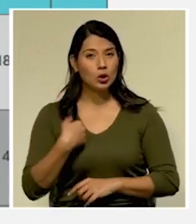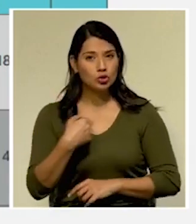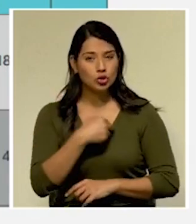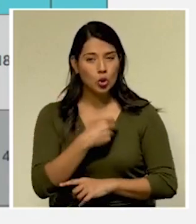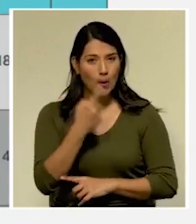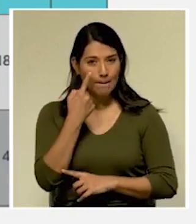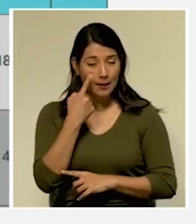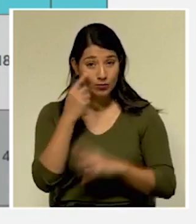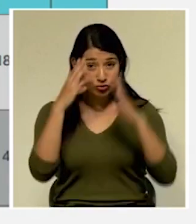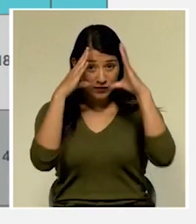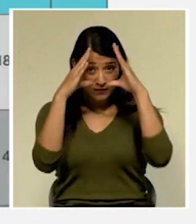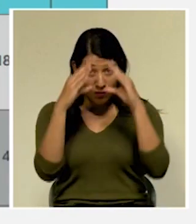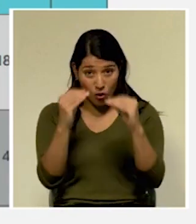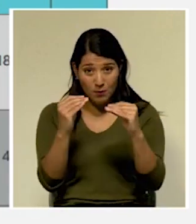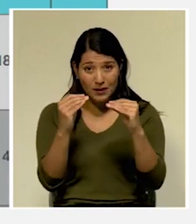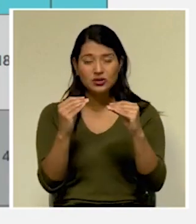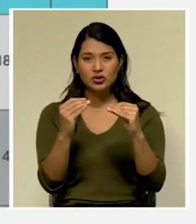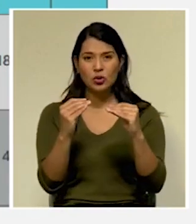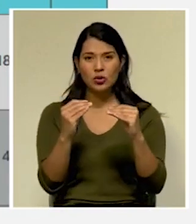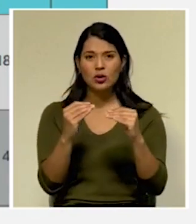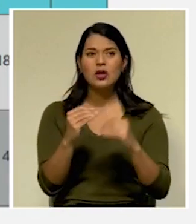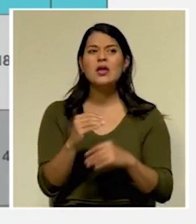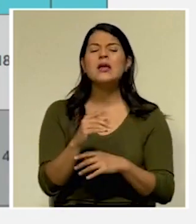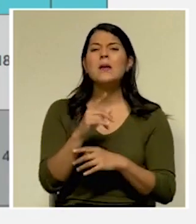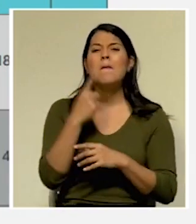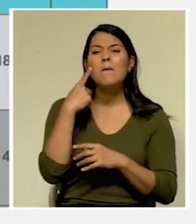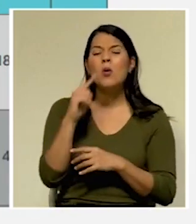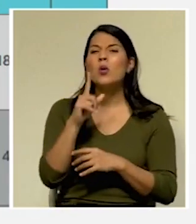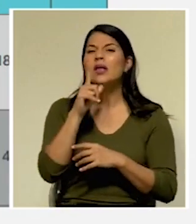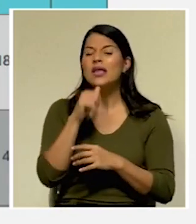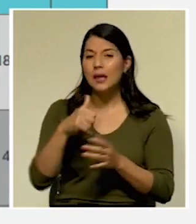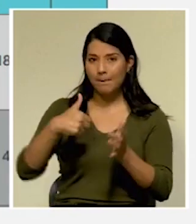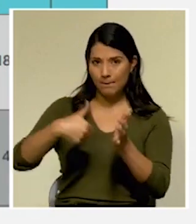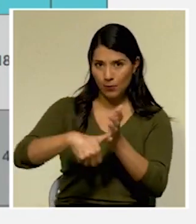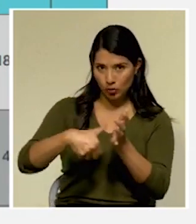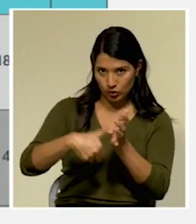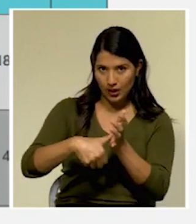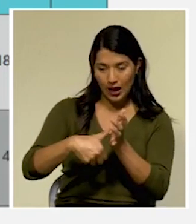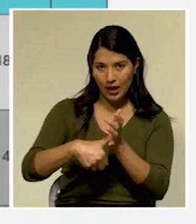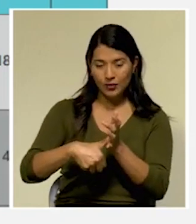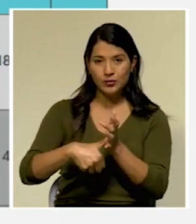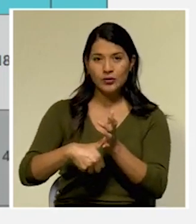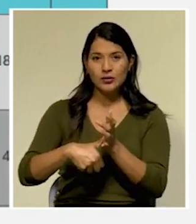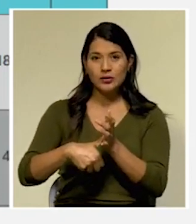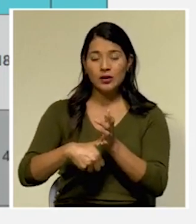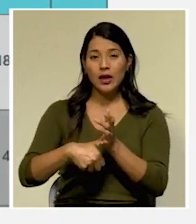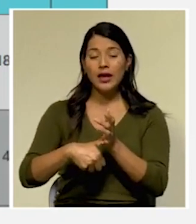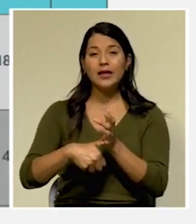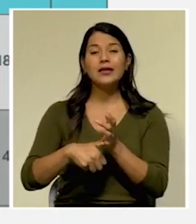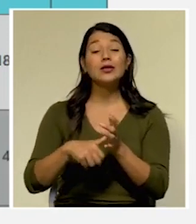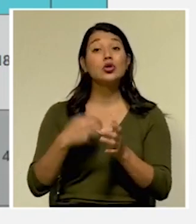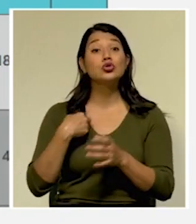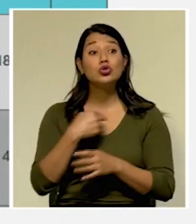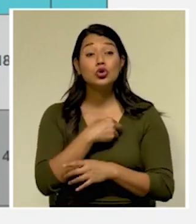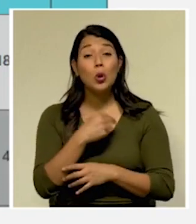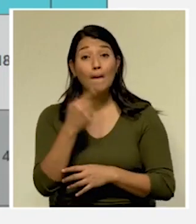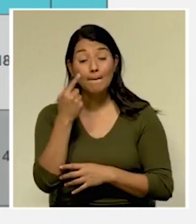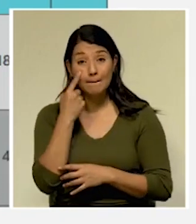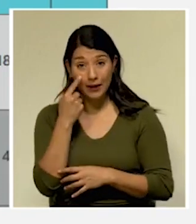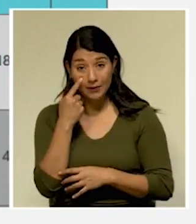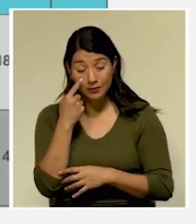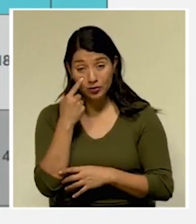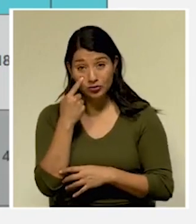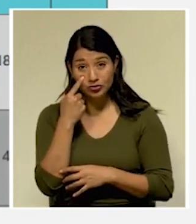ya analizados por quién votaron, más allá de los figueristas si se mantienen o si de los chavistas se mantienen, lo que estamos viendo acá es que